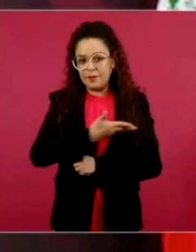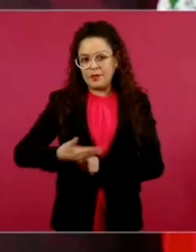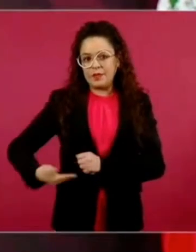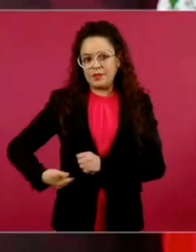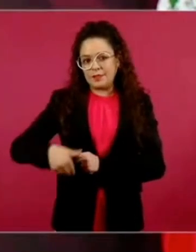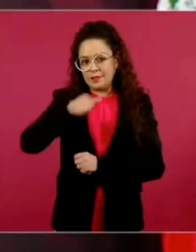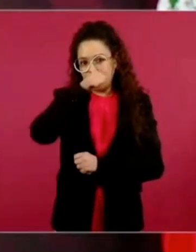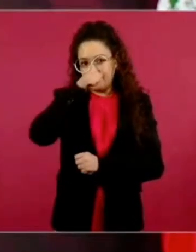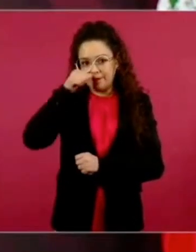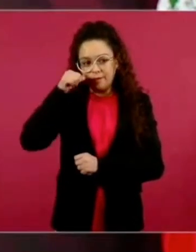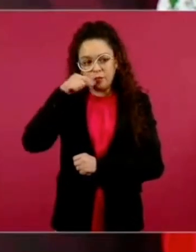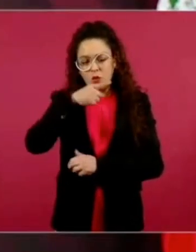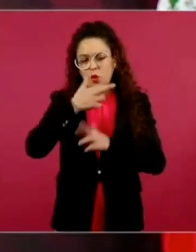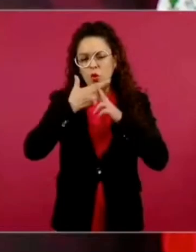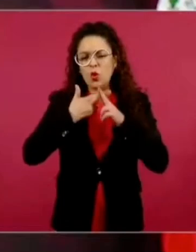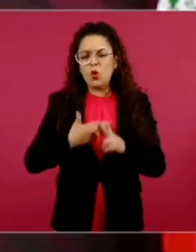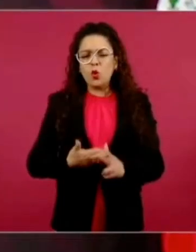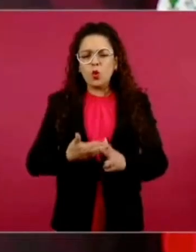Hay